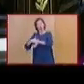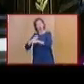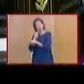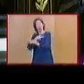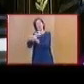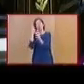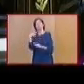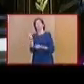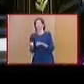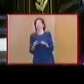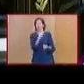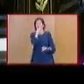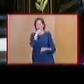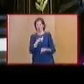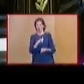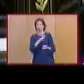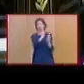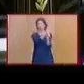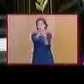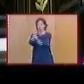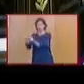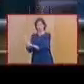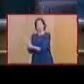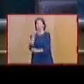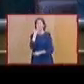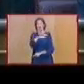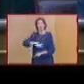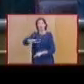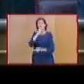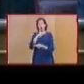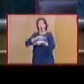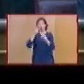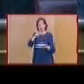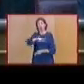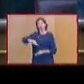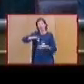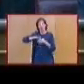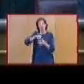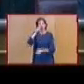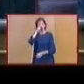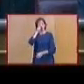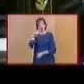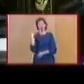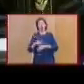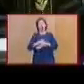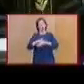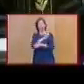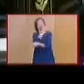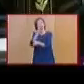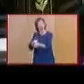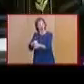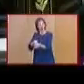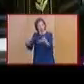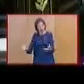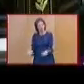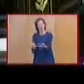facilidades. En cuanto a los espacios públicos de las zonas turísticas, el Gobierno participará en la línea en la